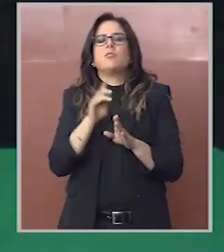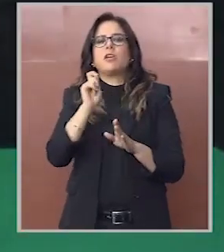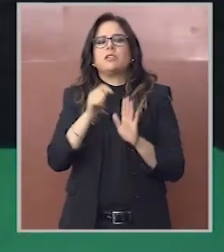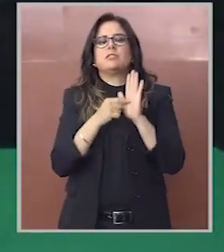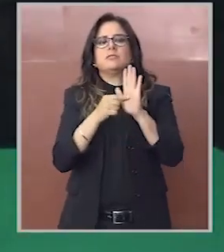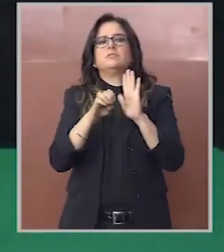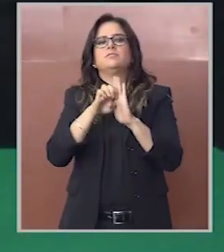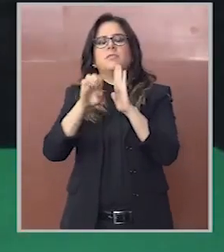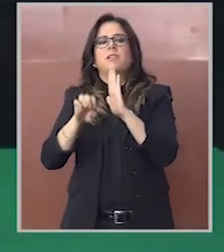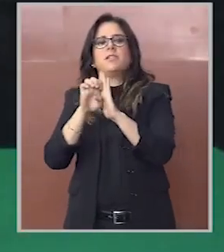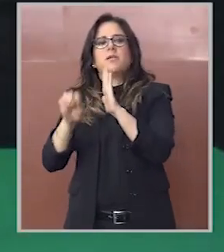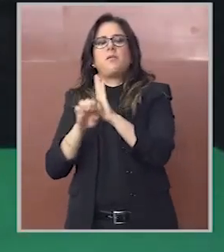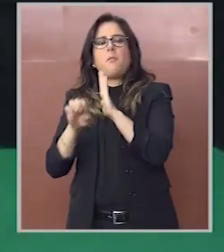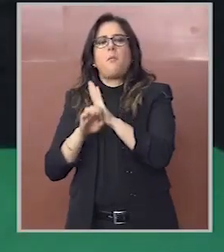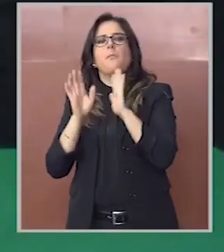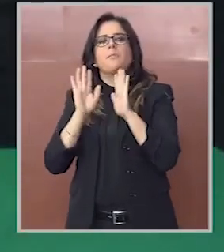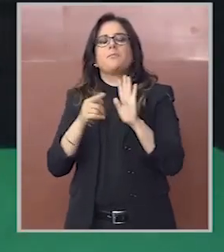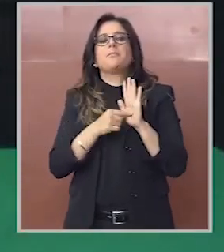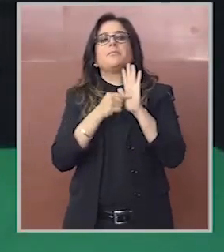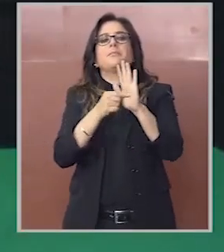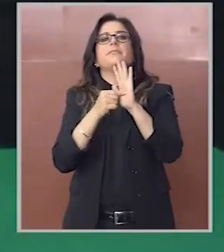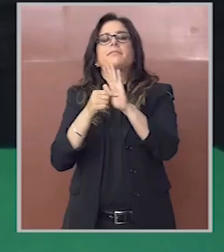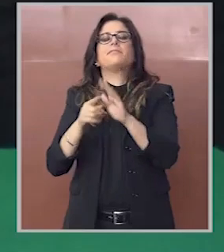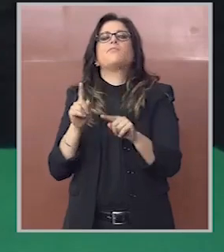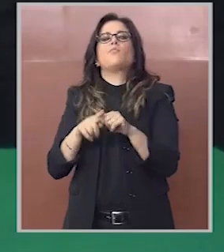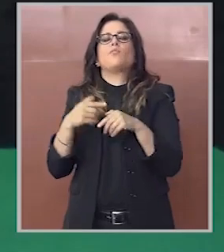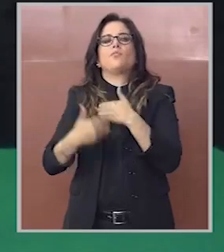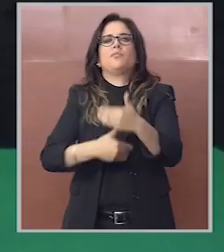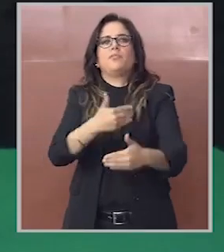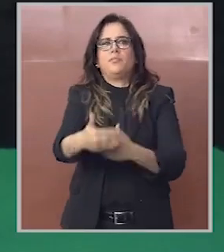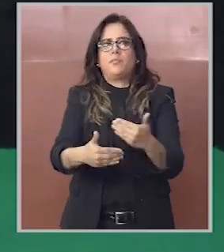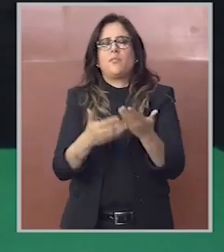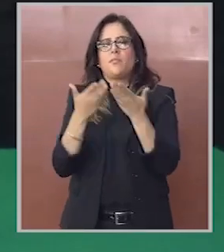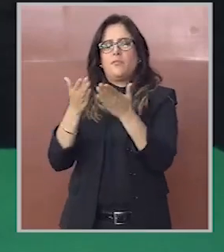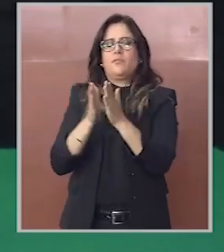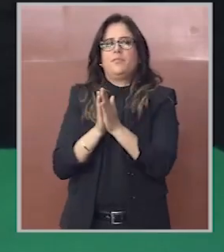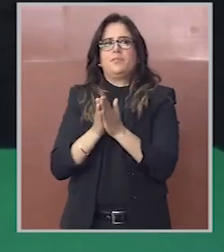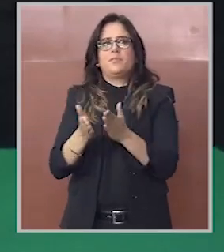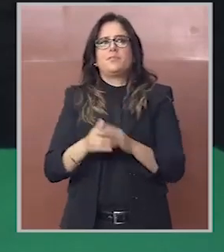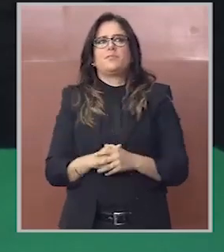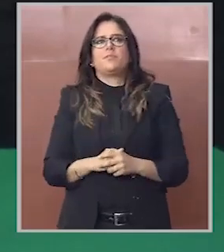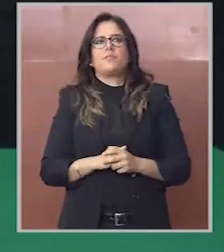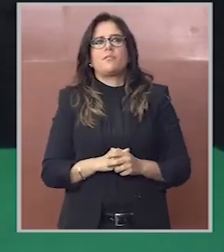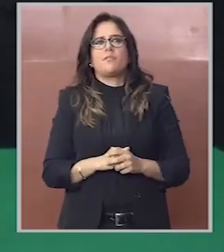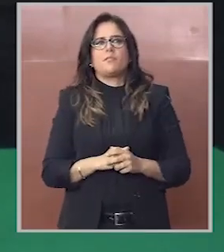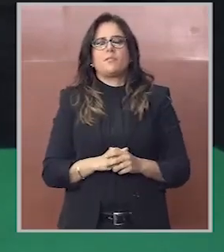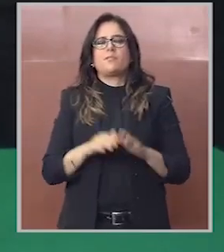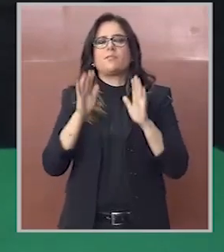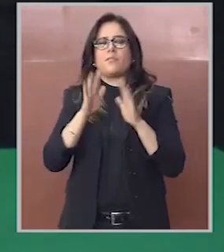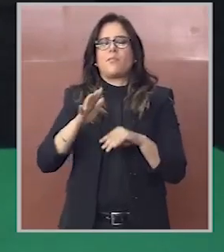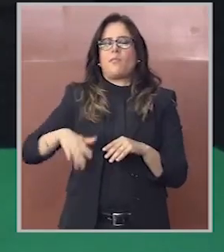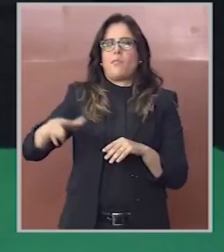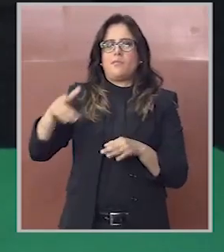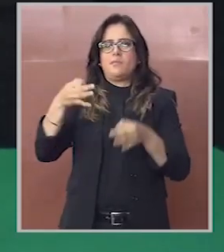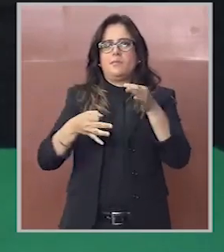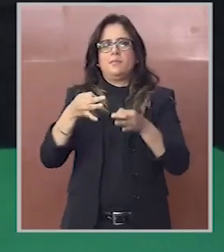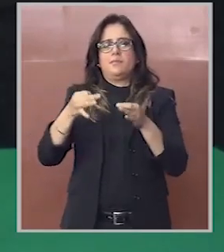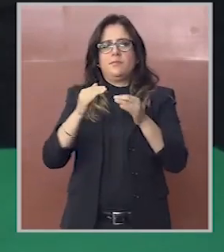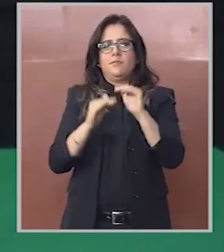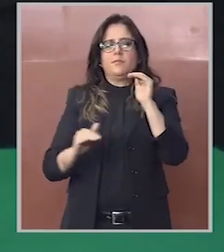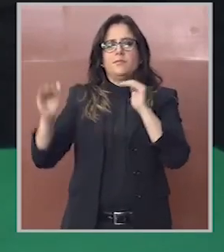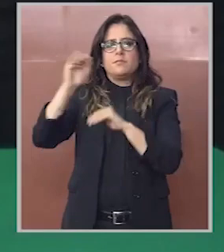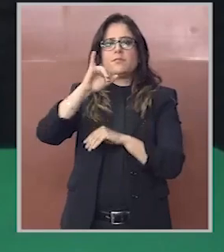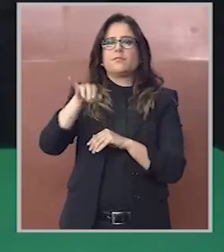camina ar adelante por favor eh Ya lo ha dicho la magistrada y y y y Jesús y y varios de las colegas que me han